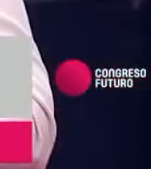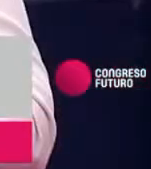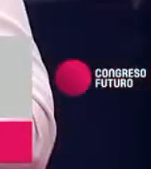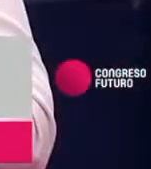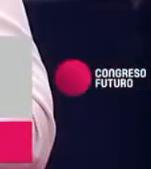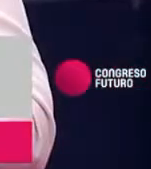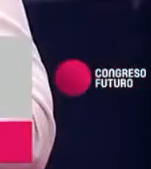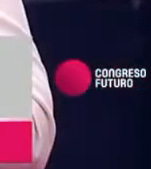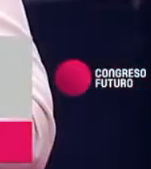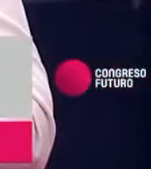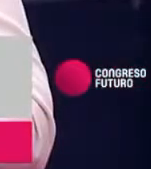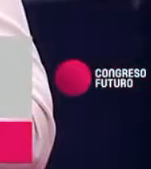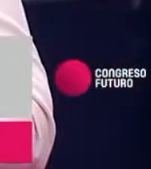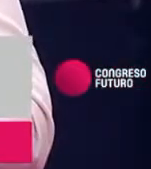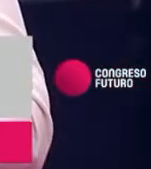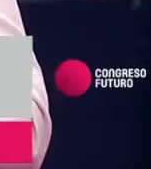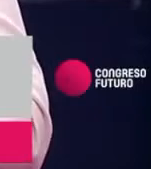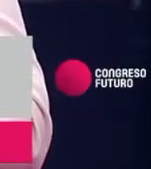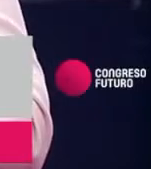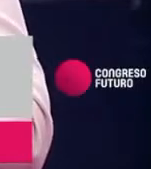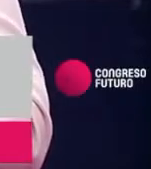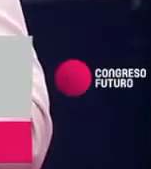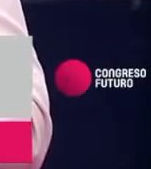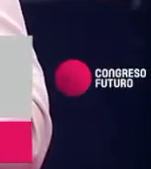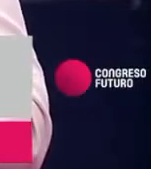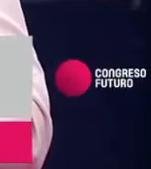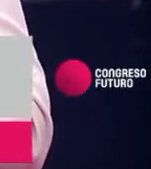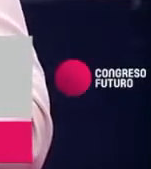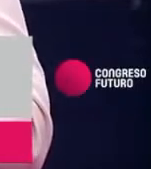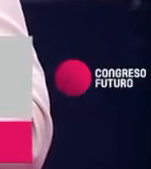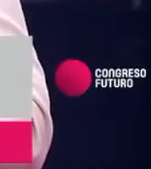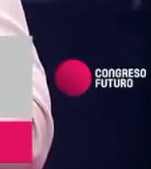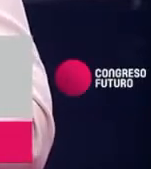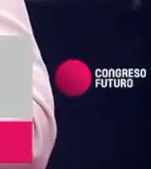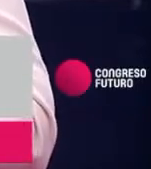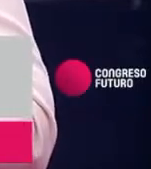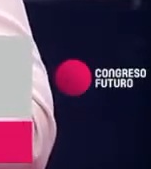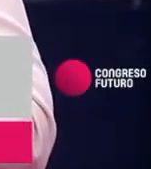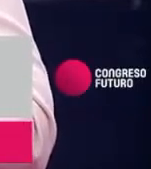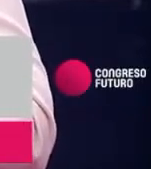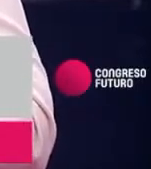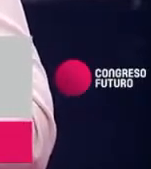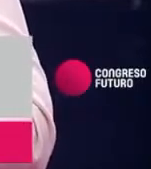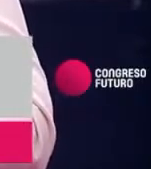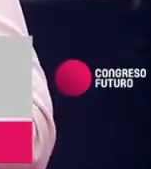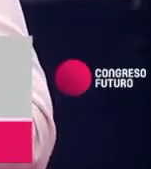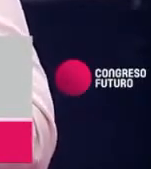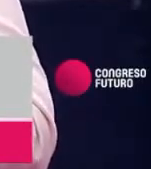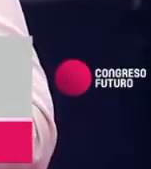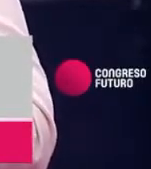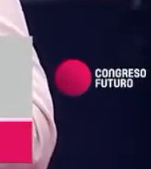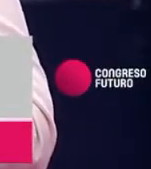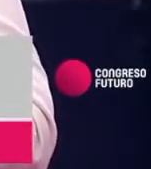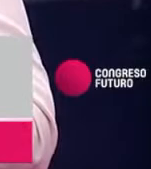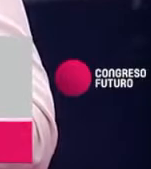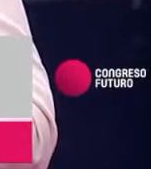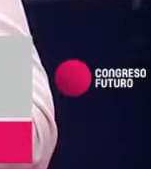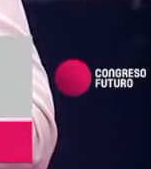ser usadas en empleos que no conocemos, que no existen todavía, pero teniendo esa base ya son capaces